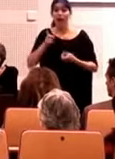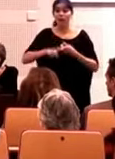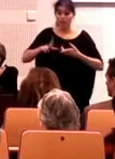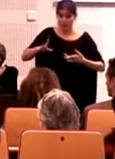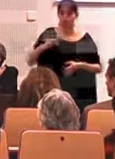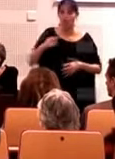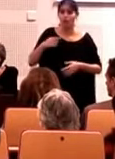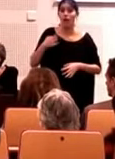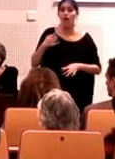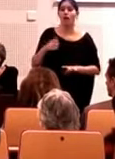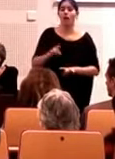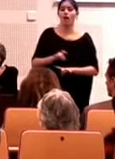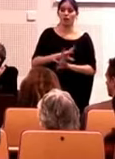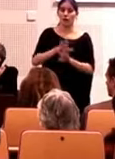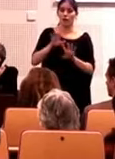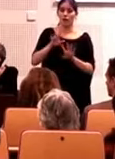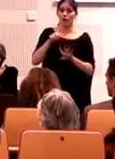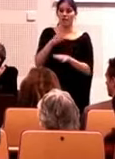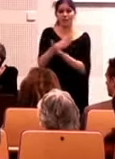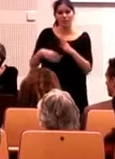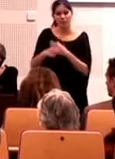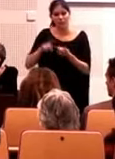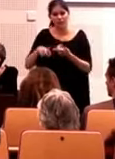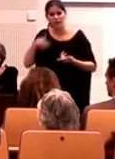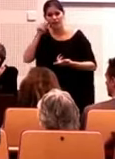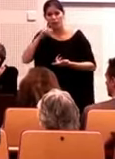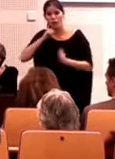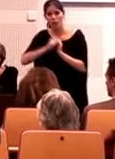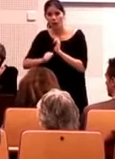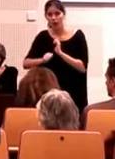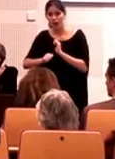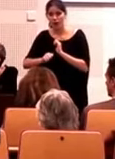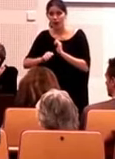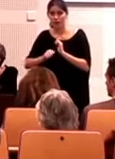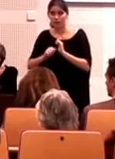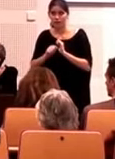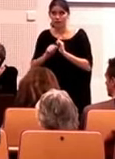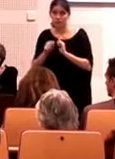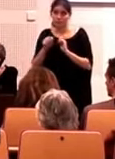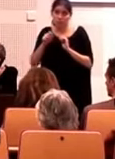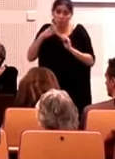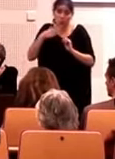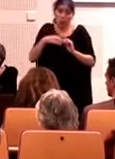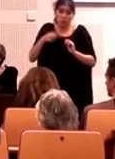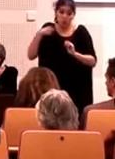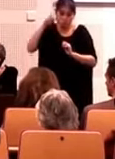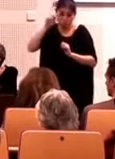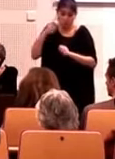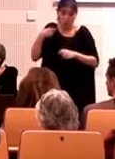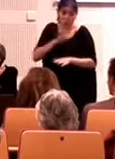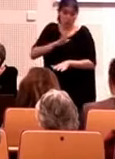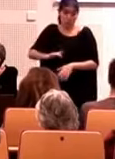casada. Claro. ¿Y qué discapacidad tiene tu marido? Bueno, a lo mejor tiene alguna que yo no la he encontrado, pero de momento